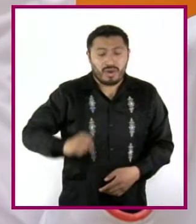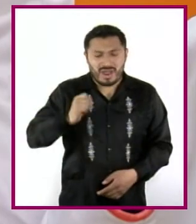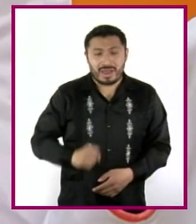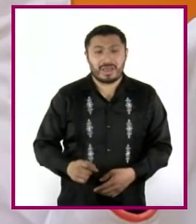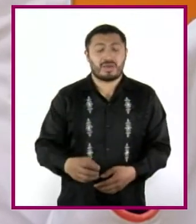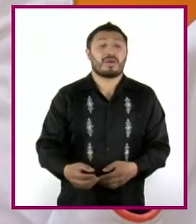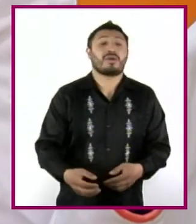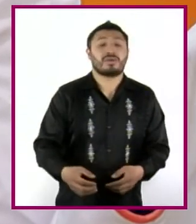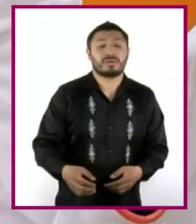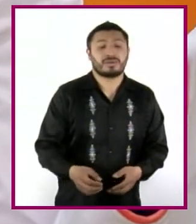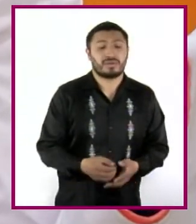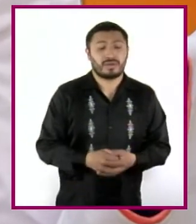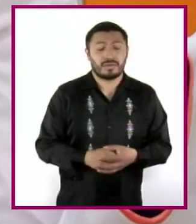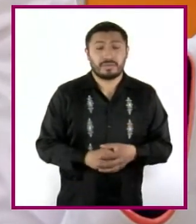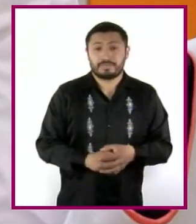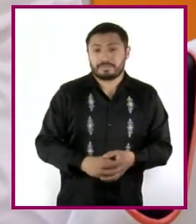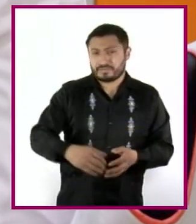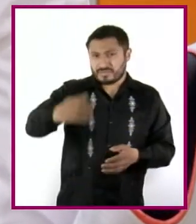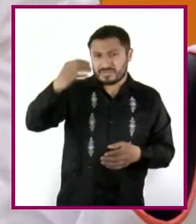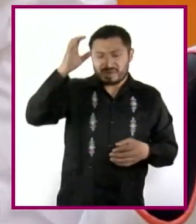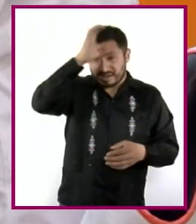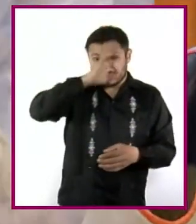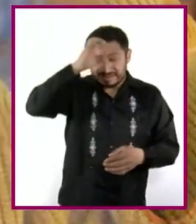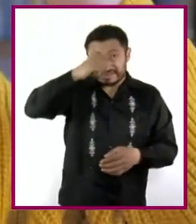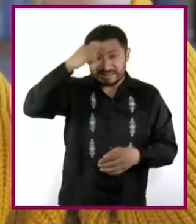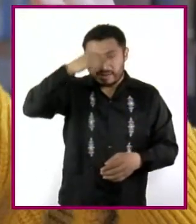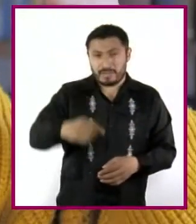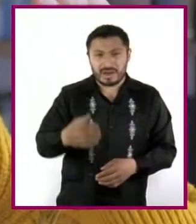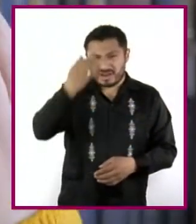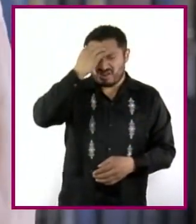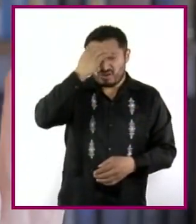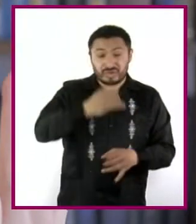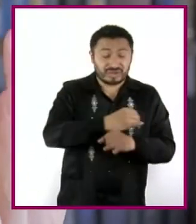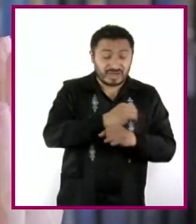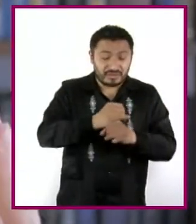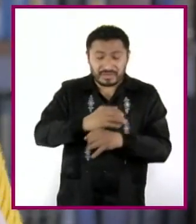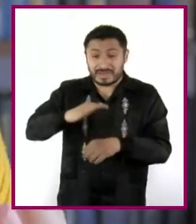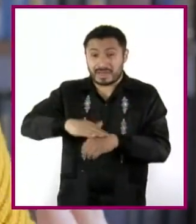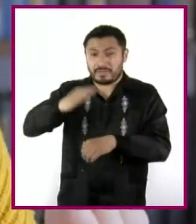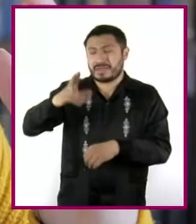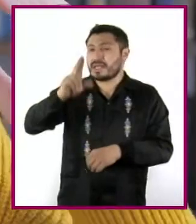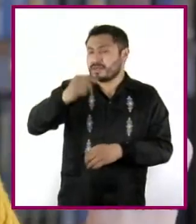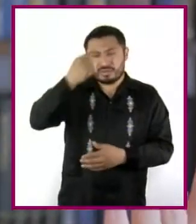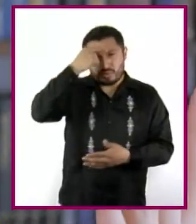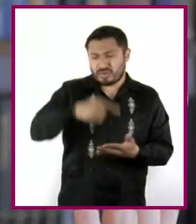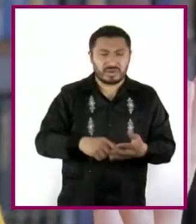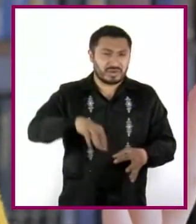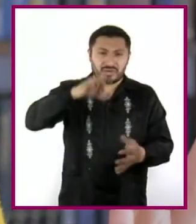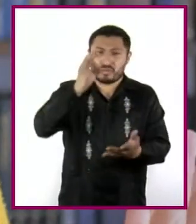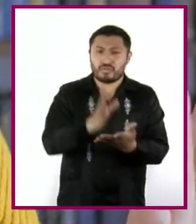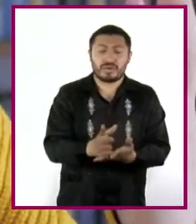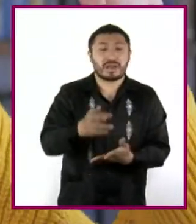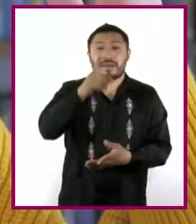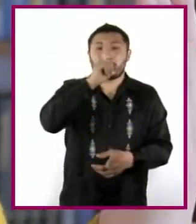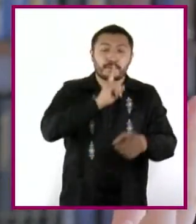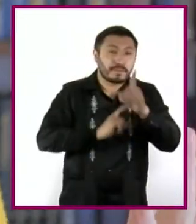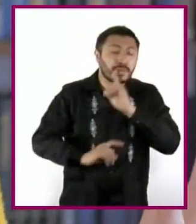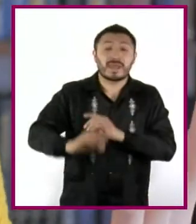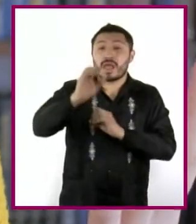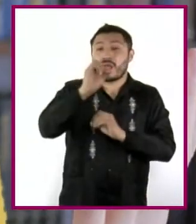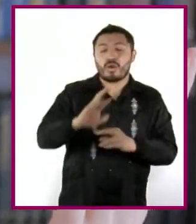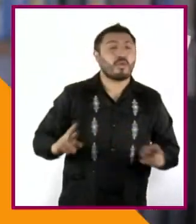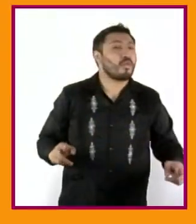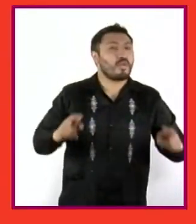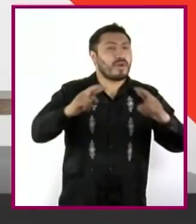de conocimientos para el hombre moderno de Occidente, que ya no cree plenamente en sus mitos ni en la religión.